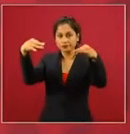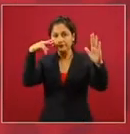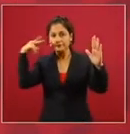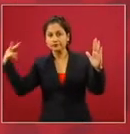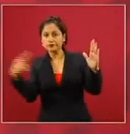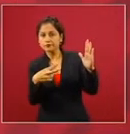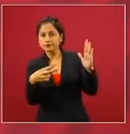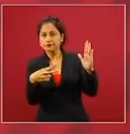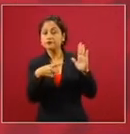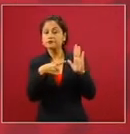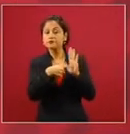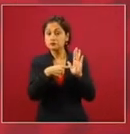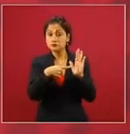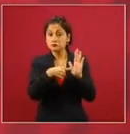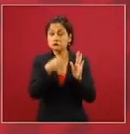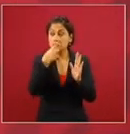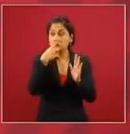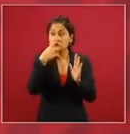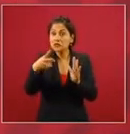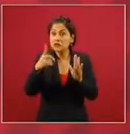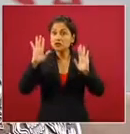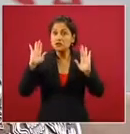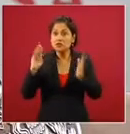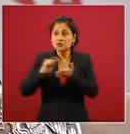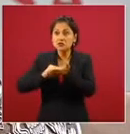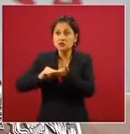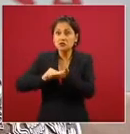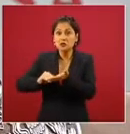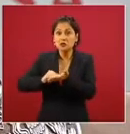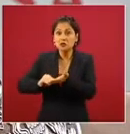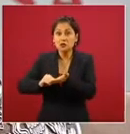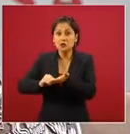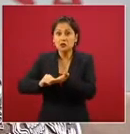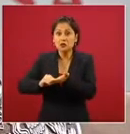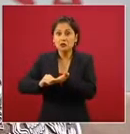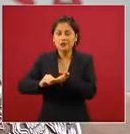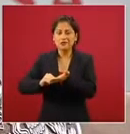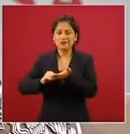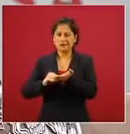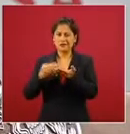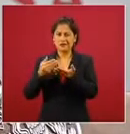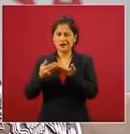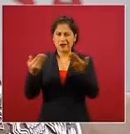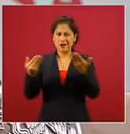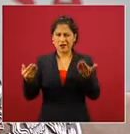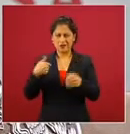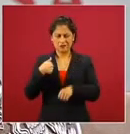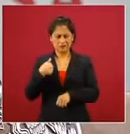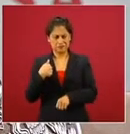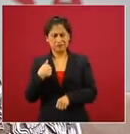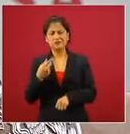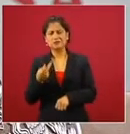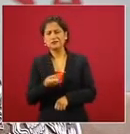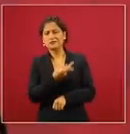donde lo habían exonerado. Entonces, ¿por qué engañar a la gente?